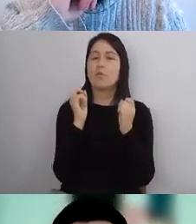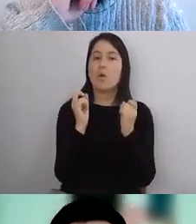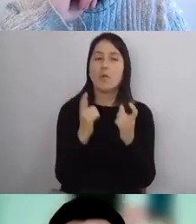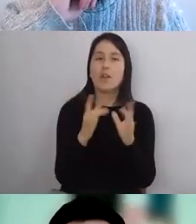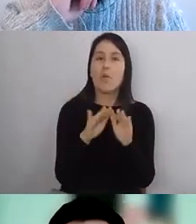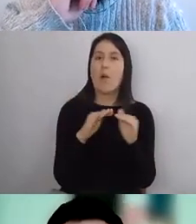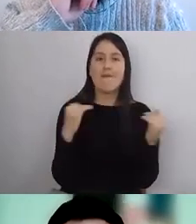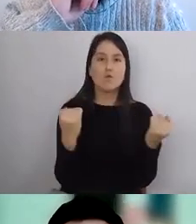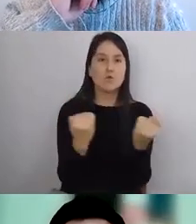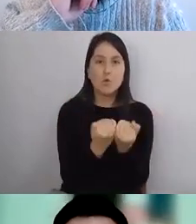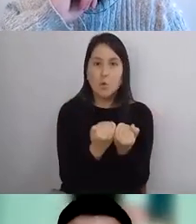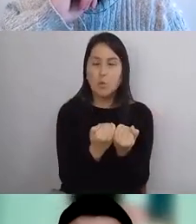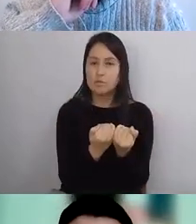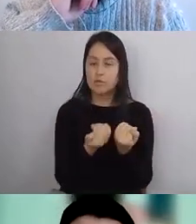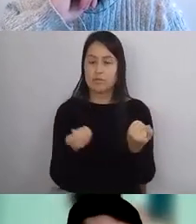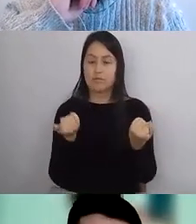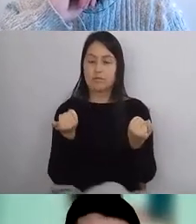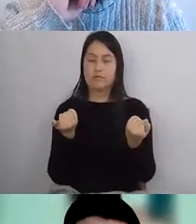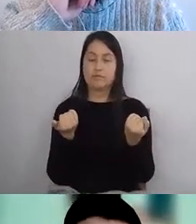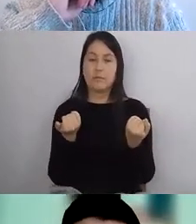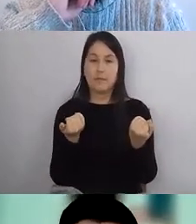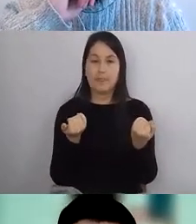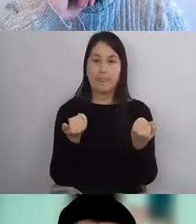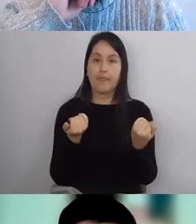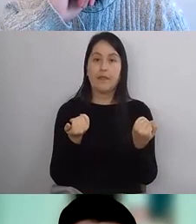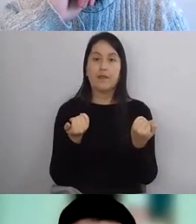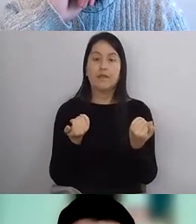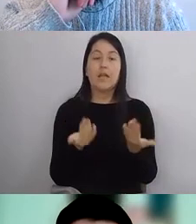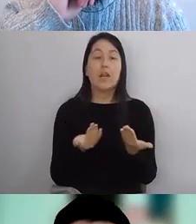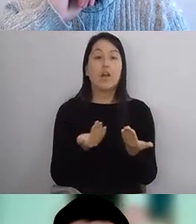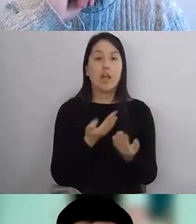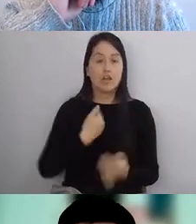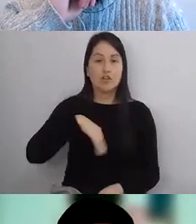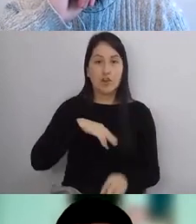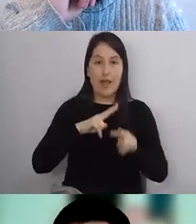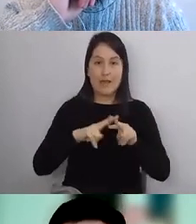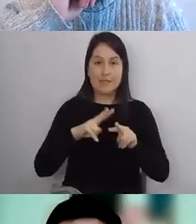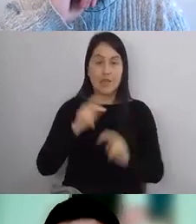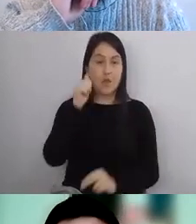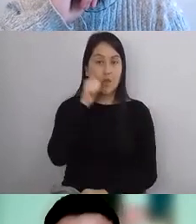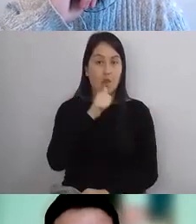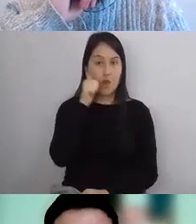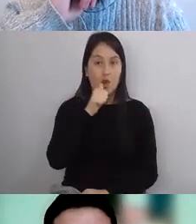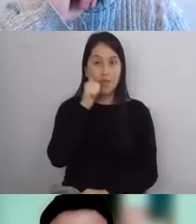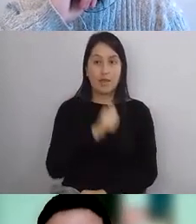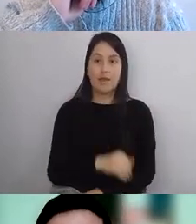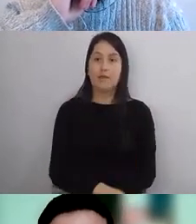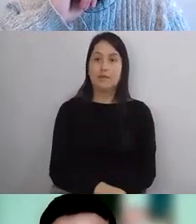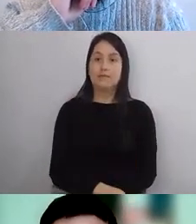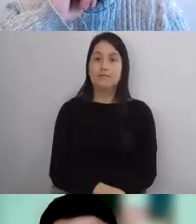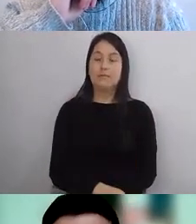absolutismo respecto a lo que nosotros vamos viviendo el día a día. Ignacio, ¿hay alguna